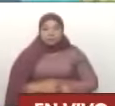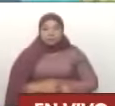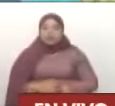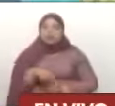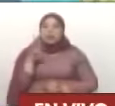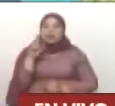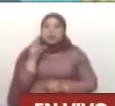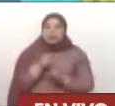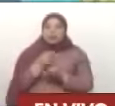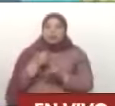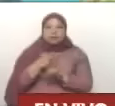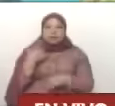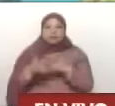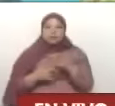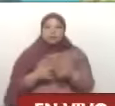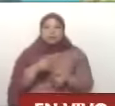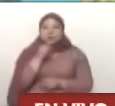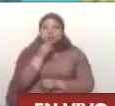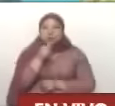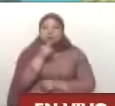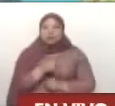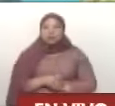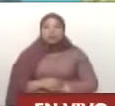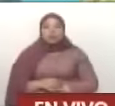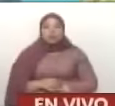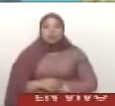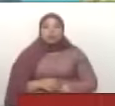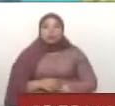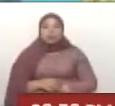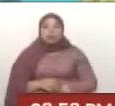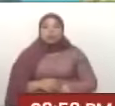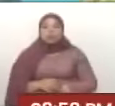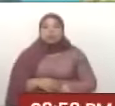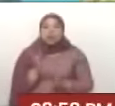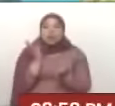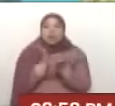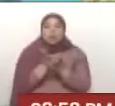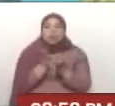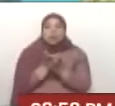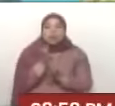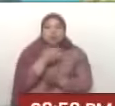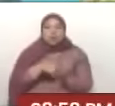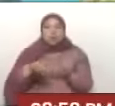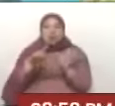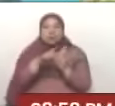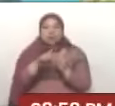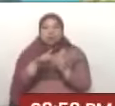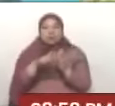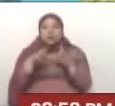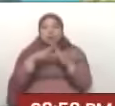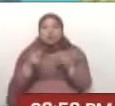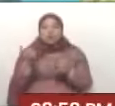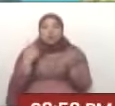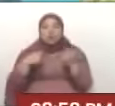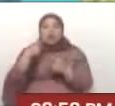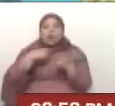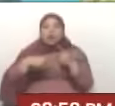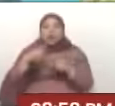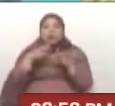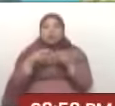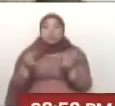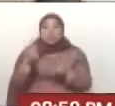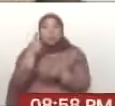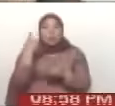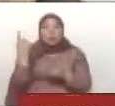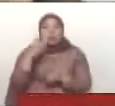Segundo elemento, bricomiles para recuperar todas las escuelas, todos los liceos, todos los ambulatorios, todos los CDI.